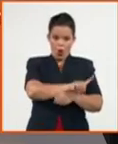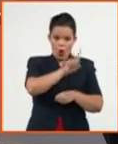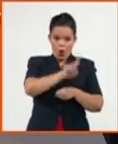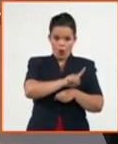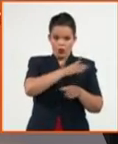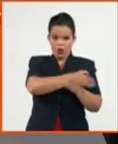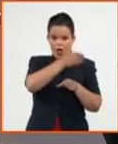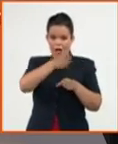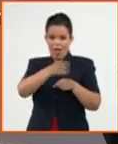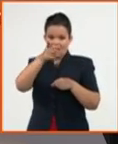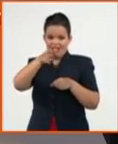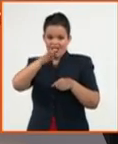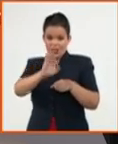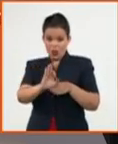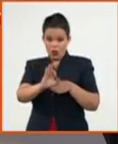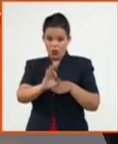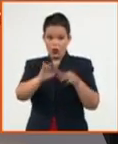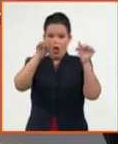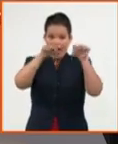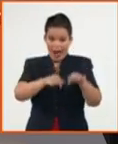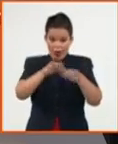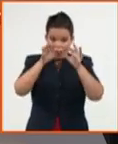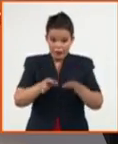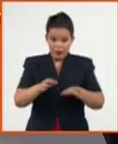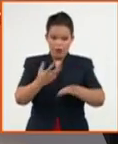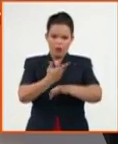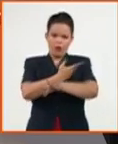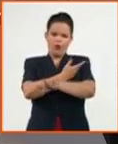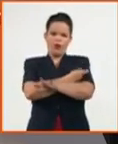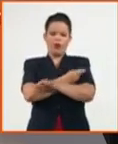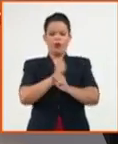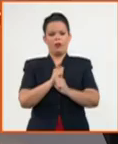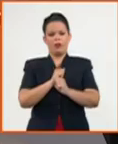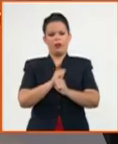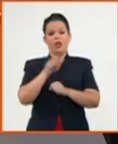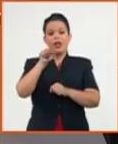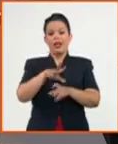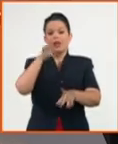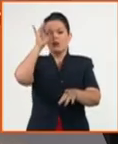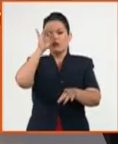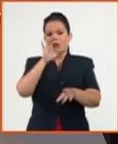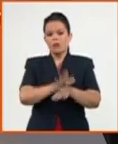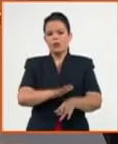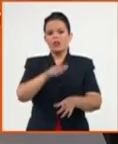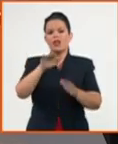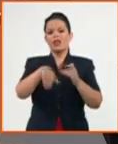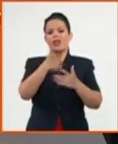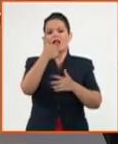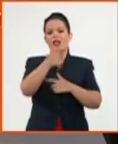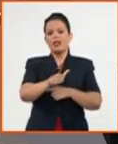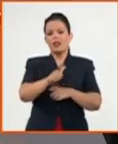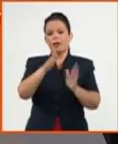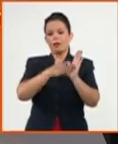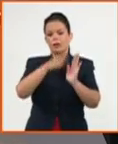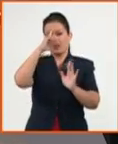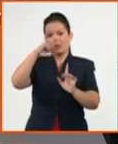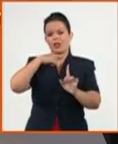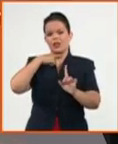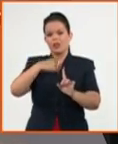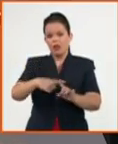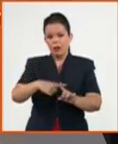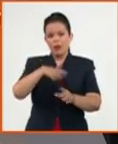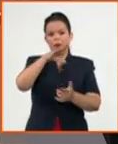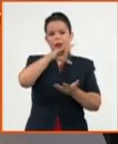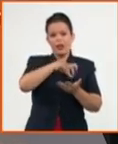desarrollando la vacunación este es un proceso que comenzó el día 10 de septiembre en las provincias pinar del río artemisa